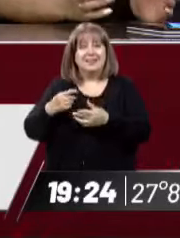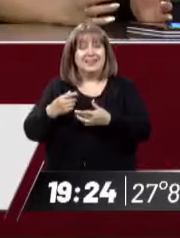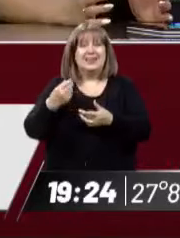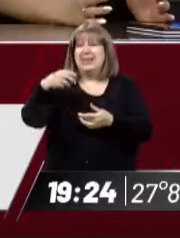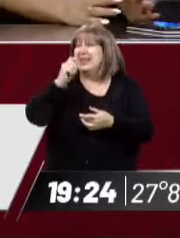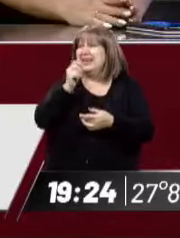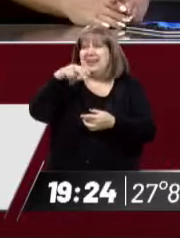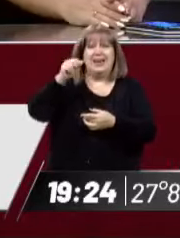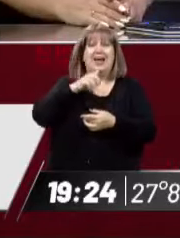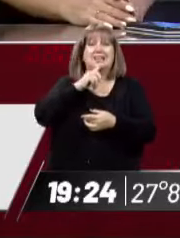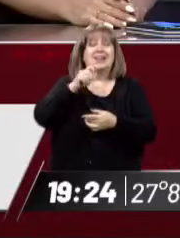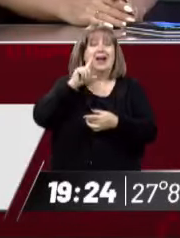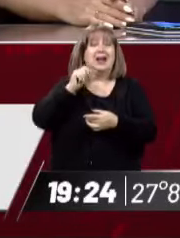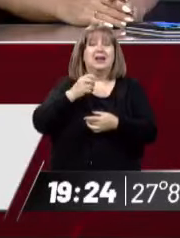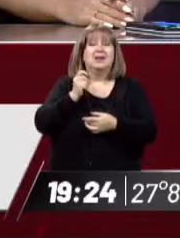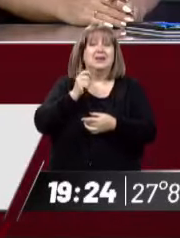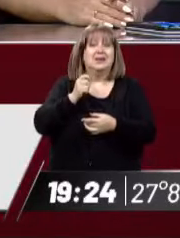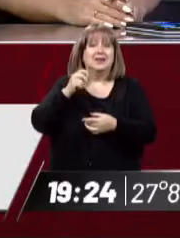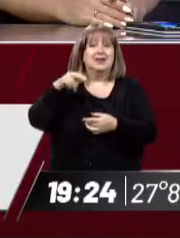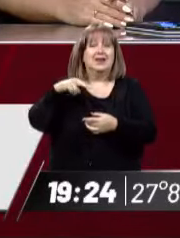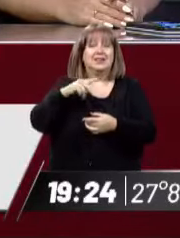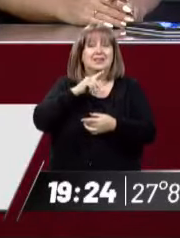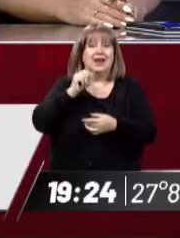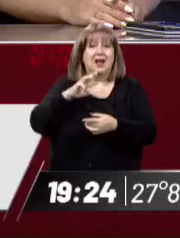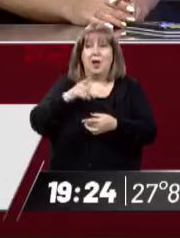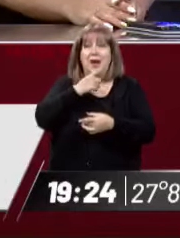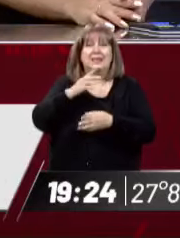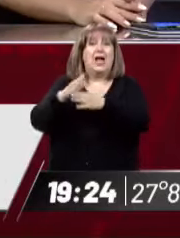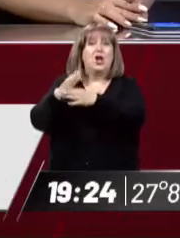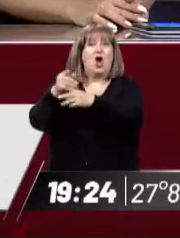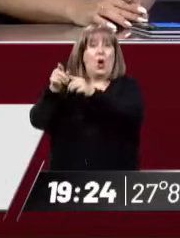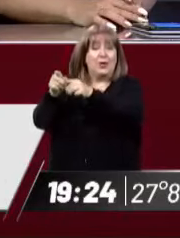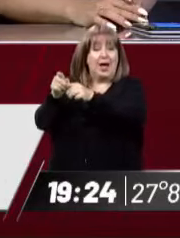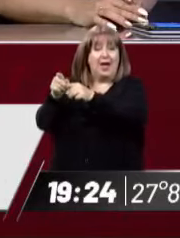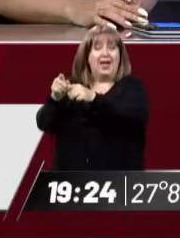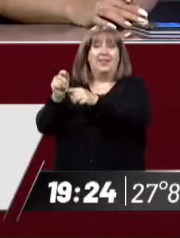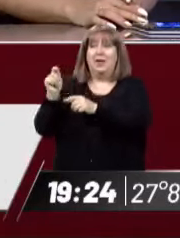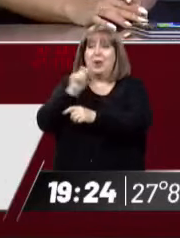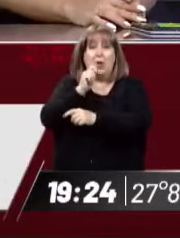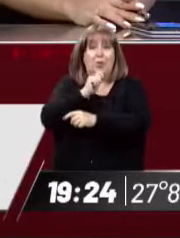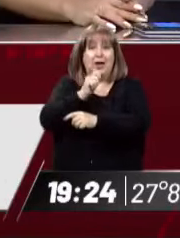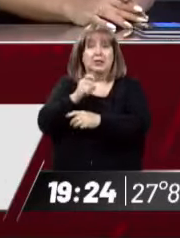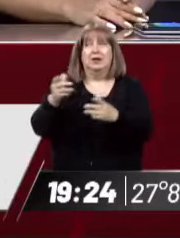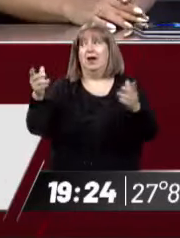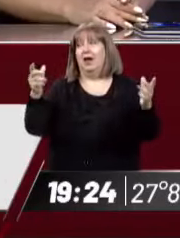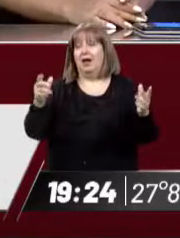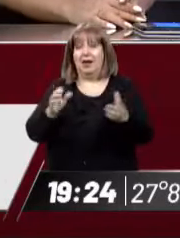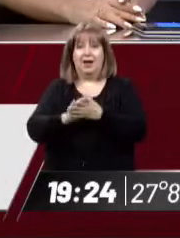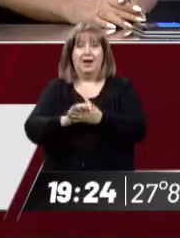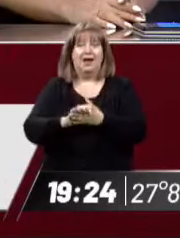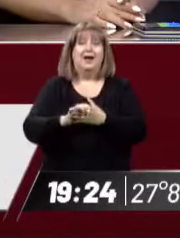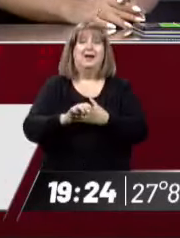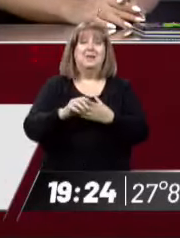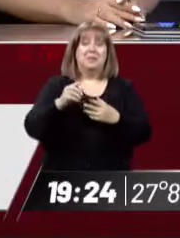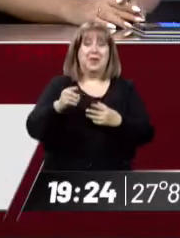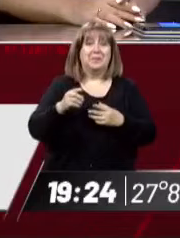¿quién era Natalia? Muy ¿quién era? Muy amable. La novia del chico, se ve que le pedía que Susana le mandara saludos. Estás enamorado, vos le dice.